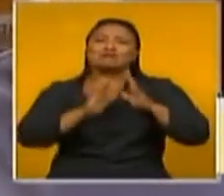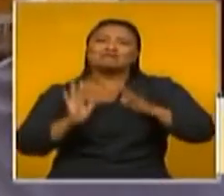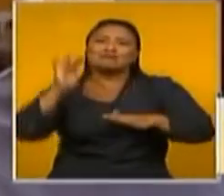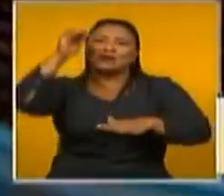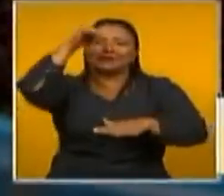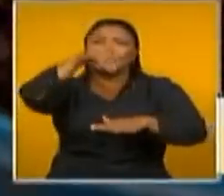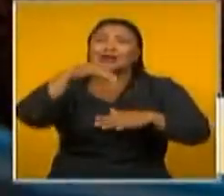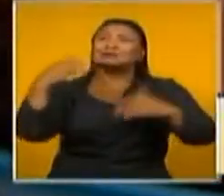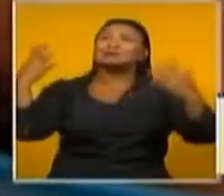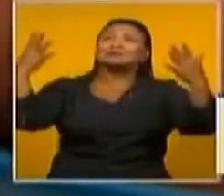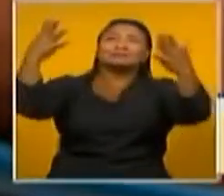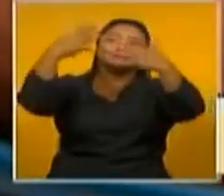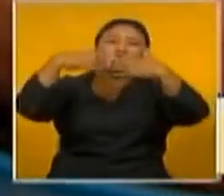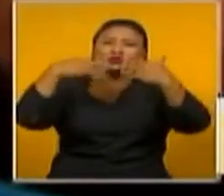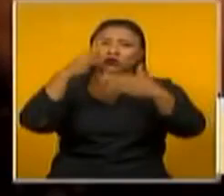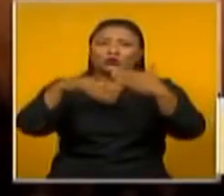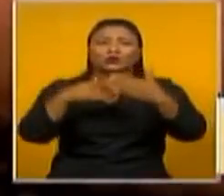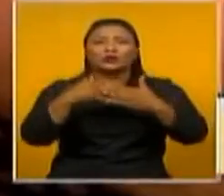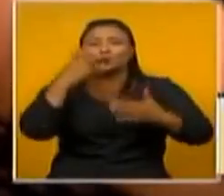el clima.